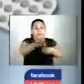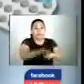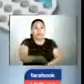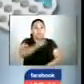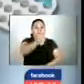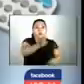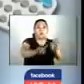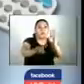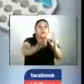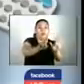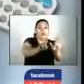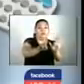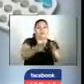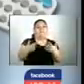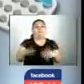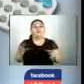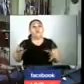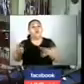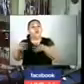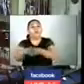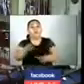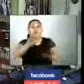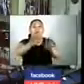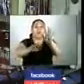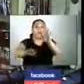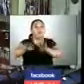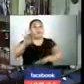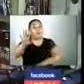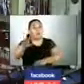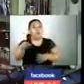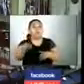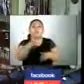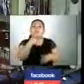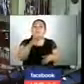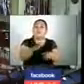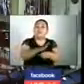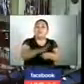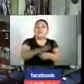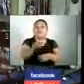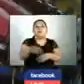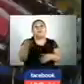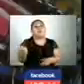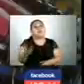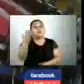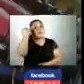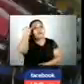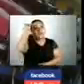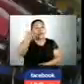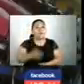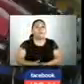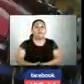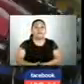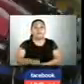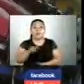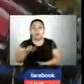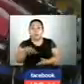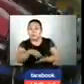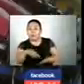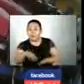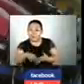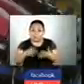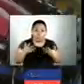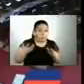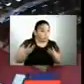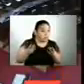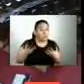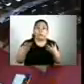84 escaños de la Asamblea Legislativa serán ocupados por los diputados de Nuevas Ideas. La población espera que